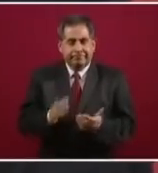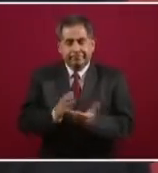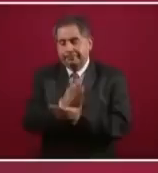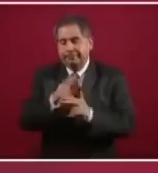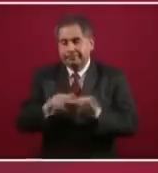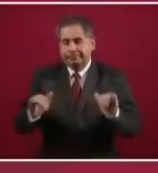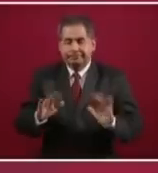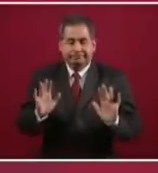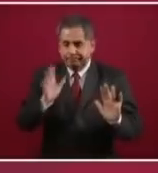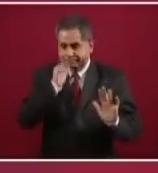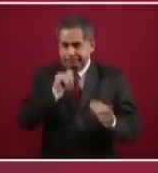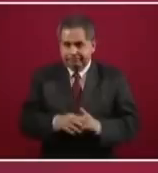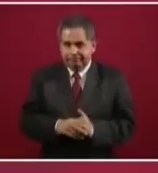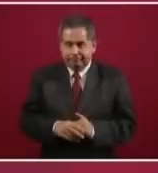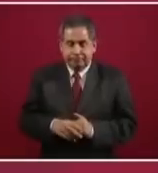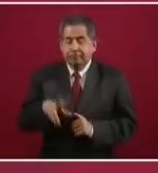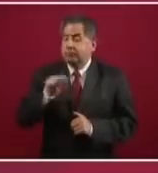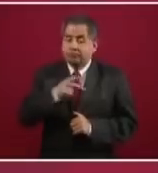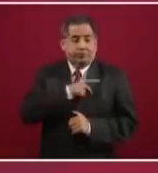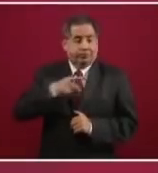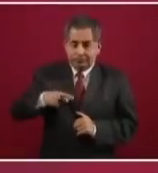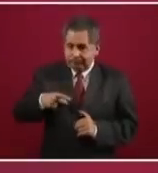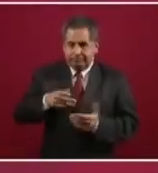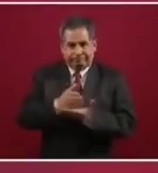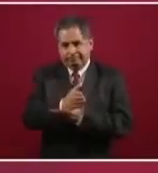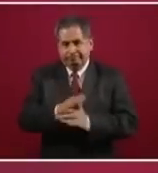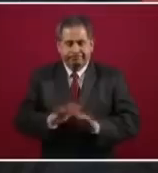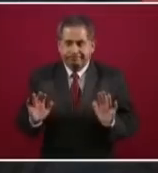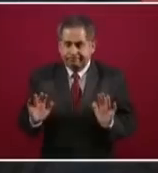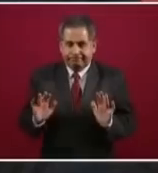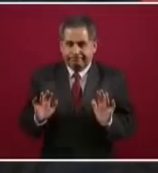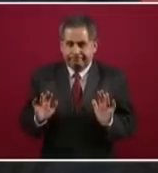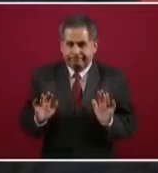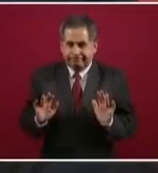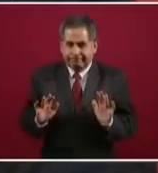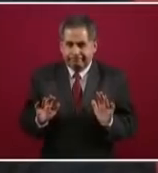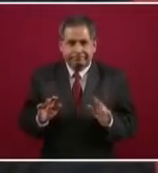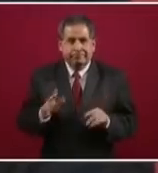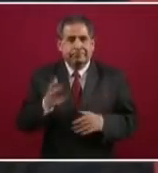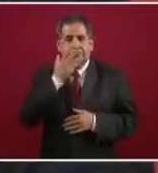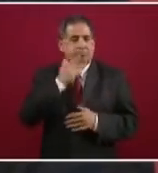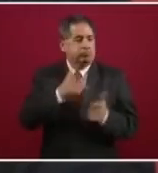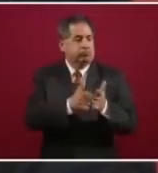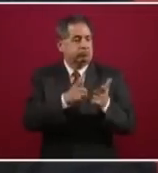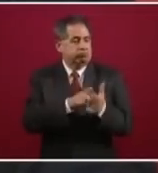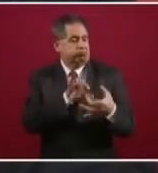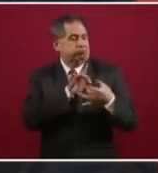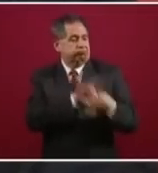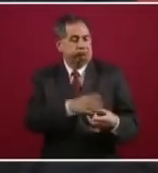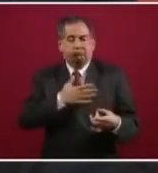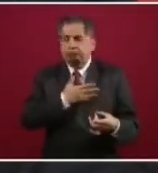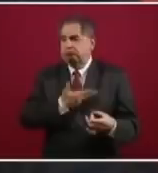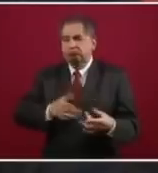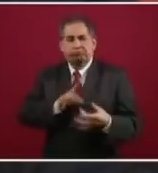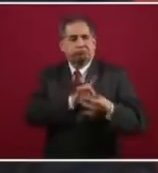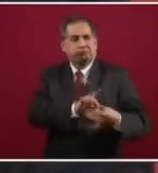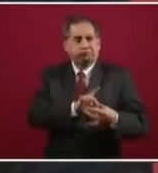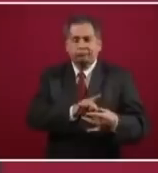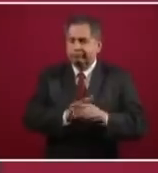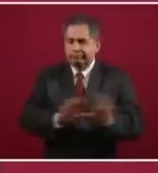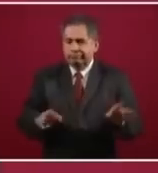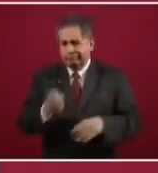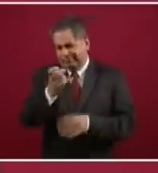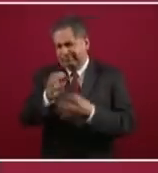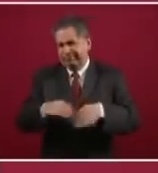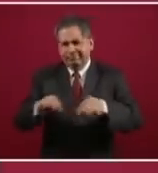intervenir, no debo de intervenir, ya no hay partido de Estado, esto es muy